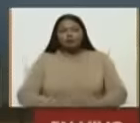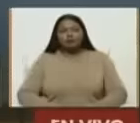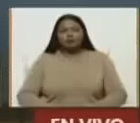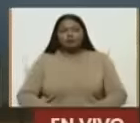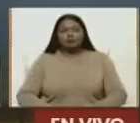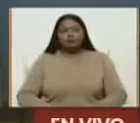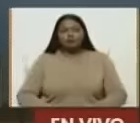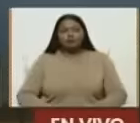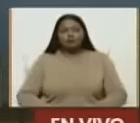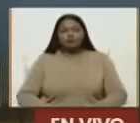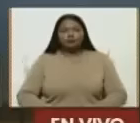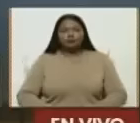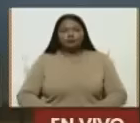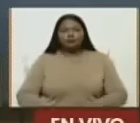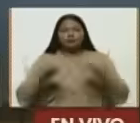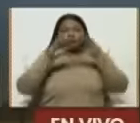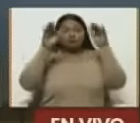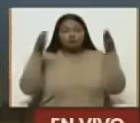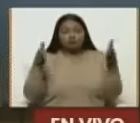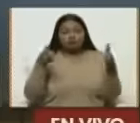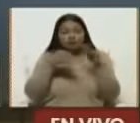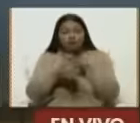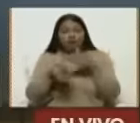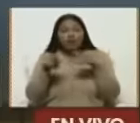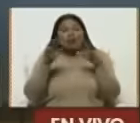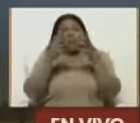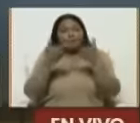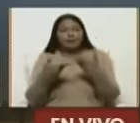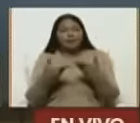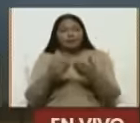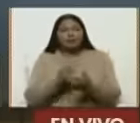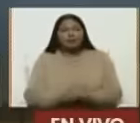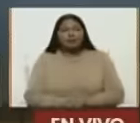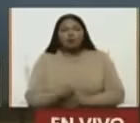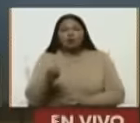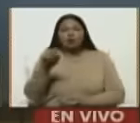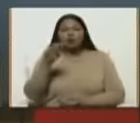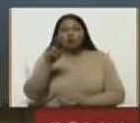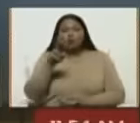En los galpones de la empresa Guri Metal,